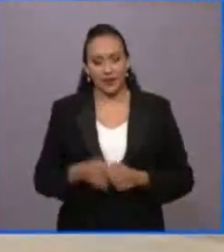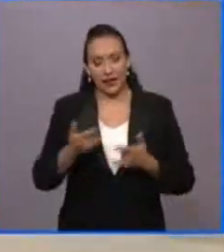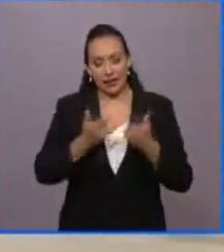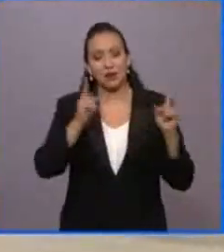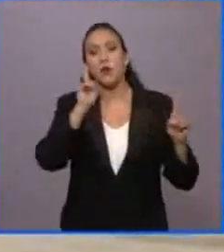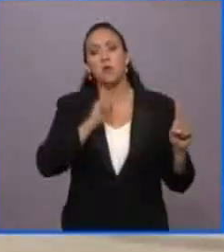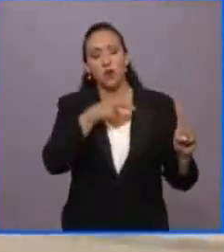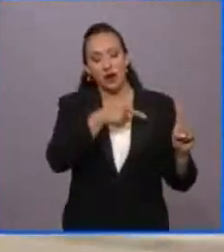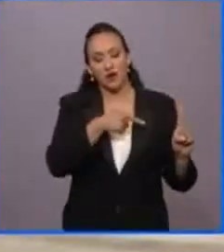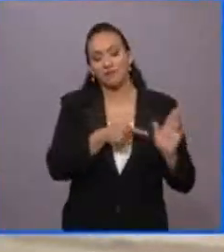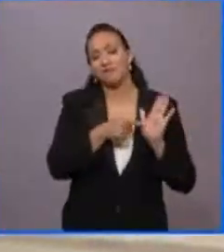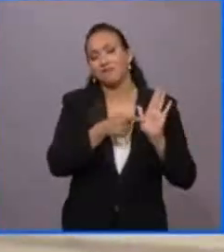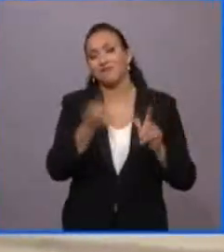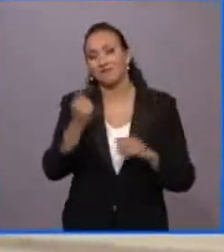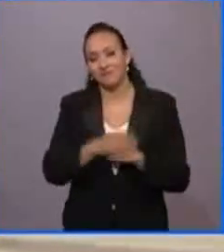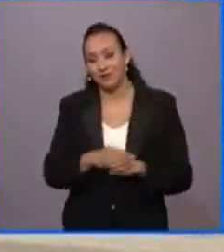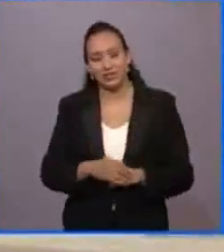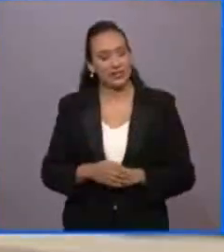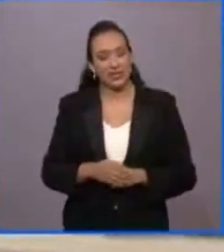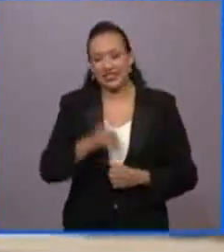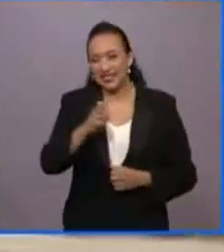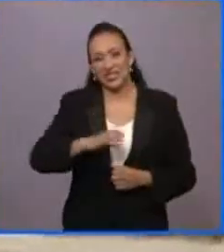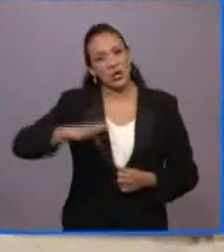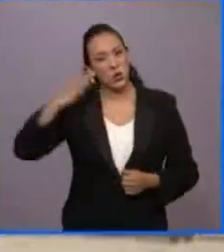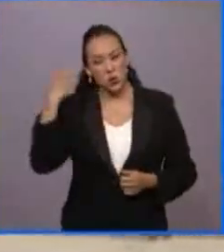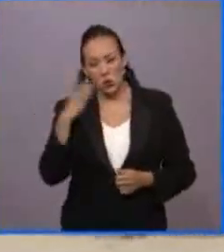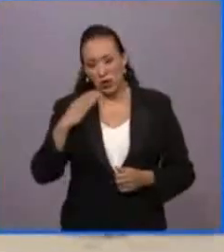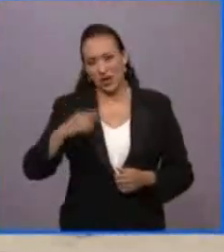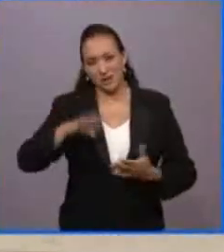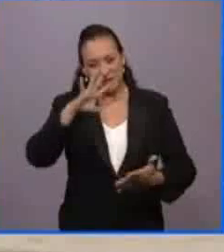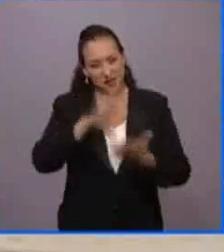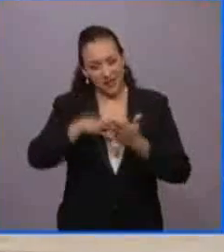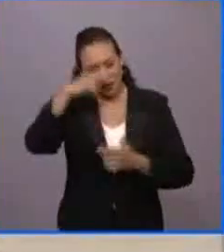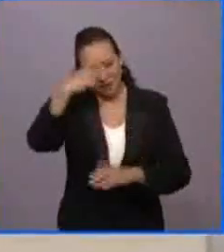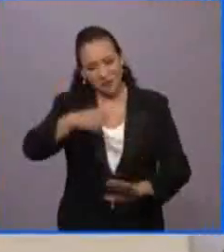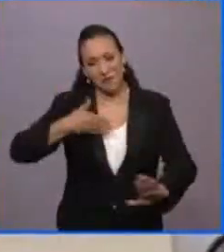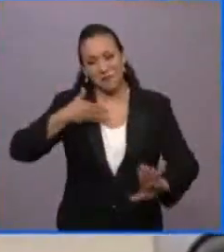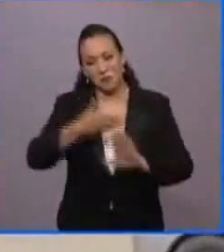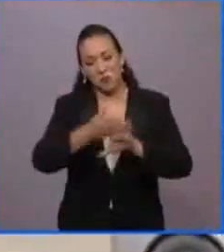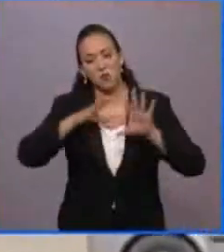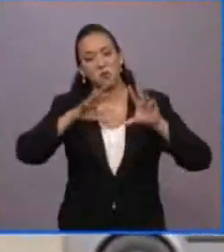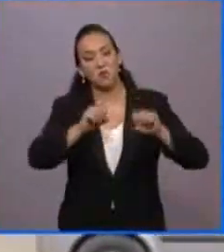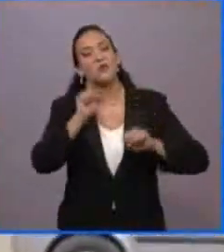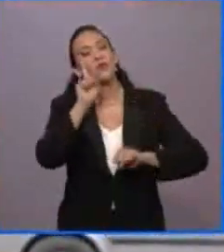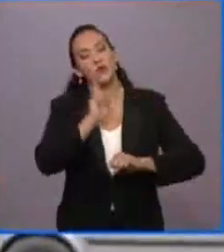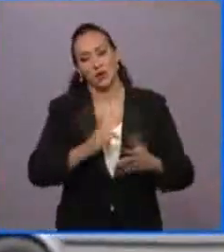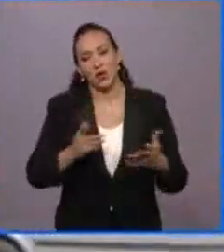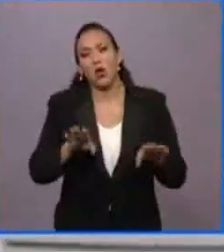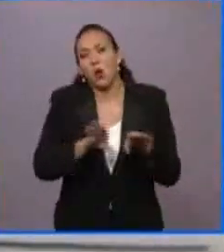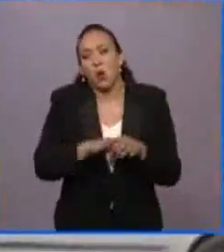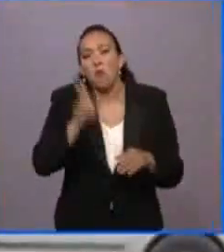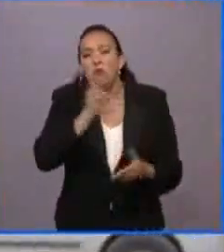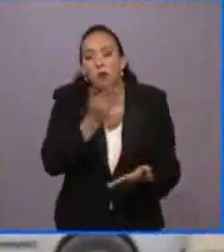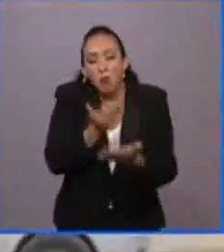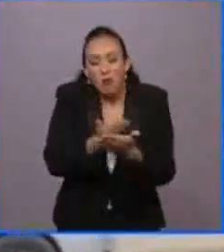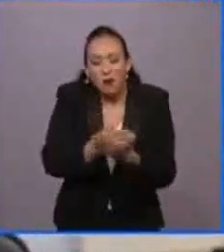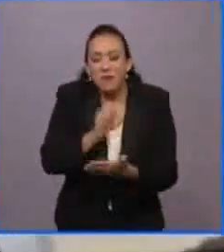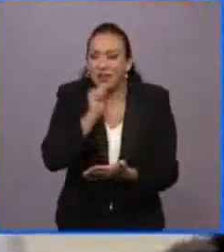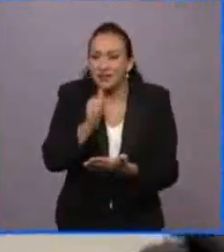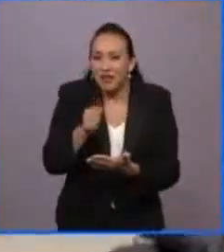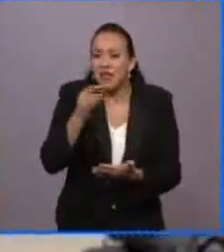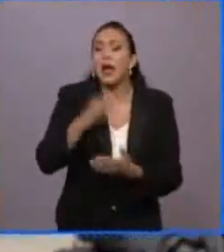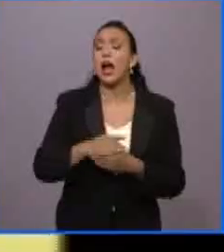de esta mujer refleja, se indica, la crudeza del sistema penal mexicano que permite privar de la libertad a una persona sin